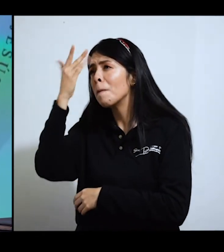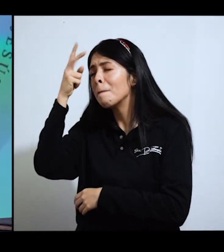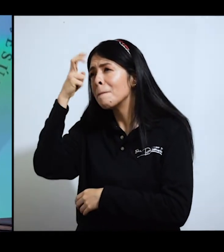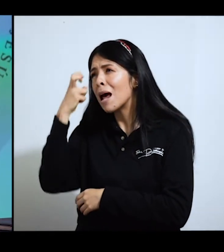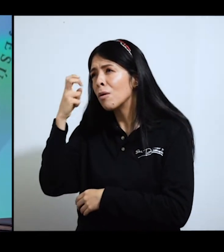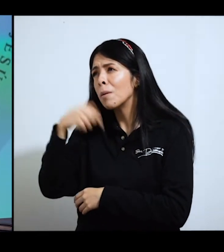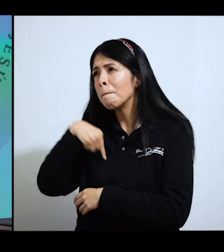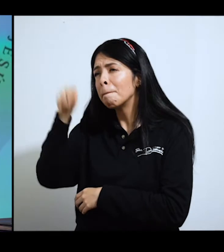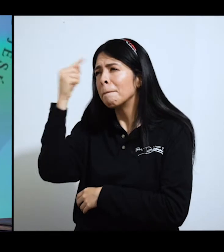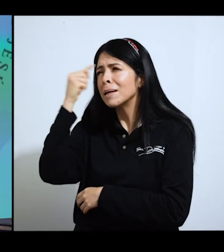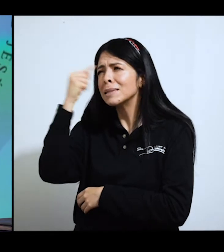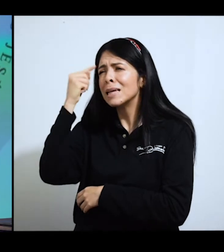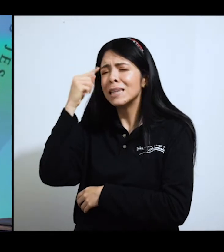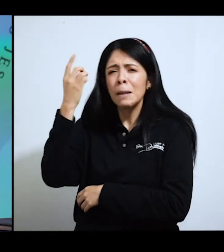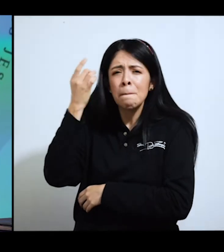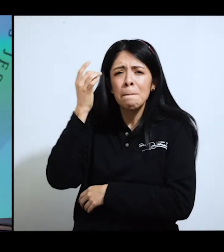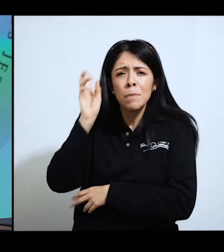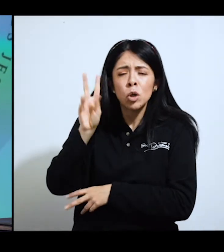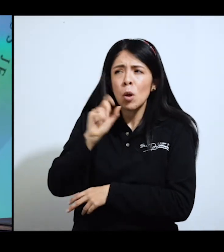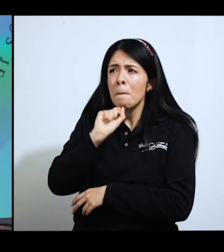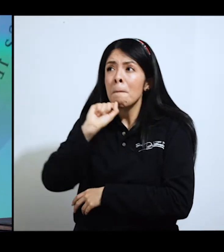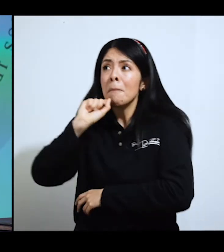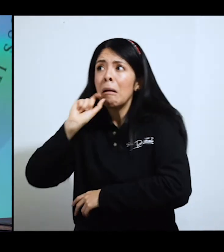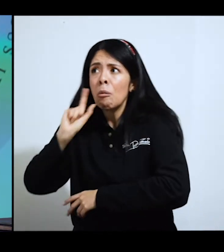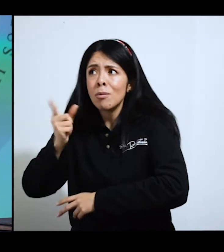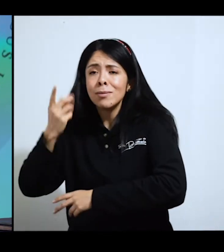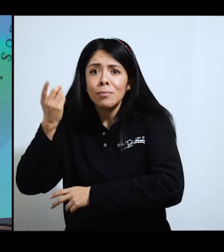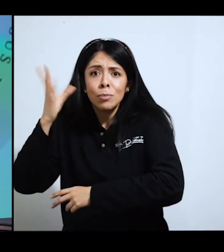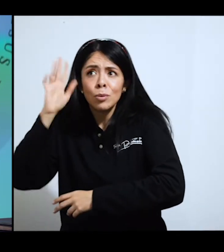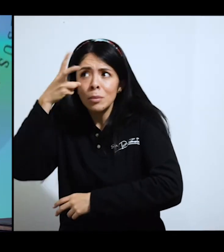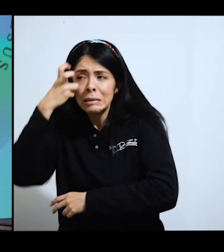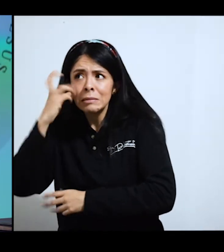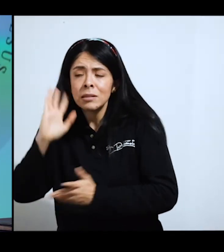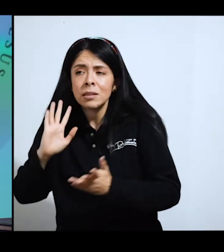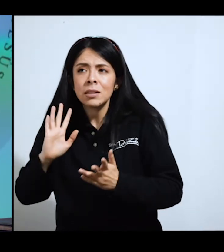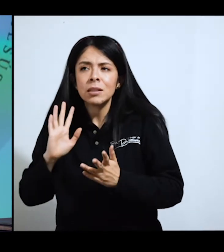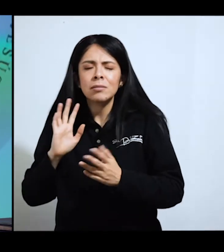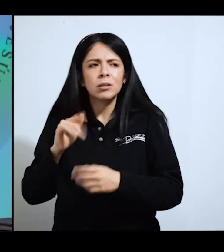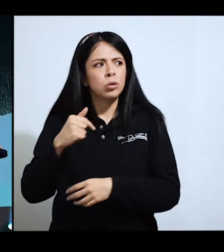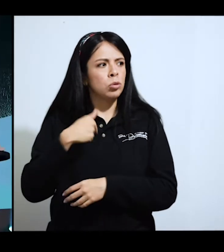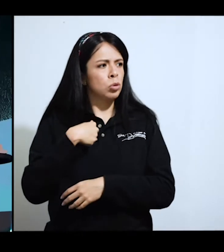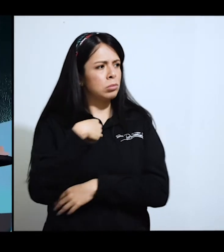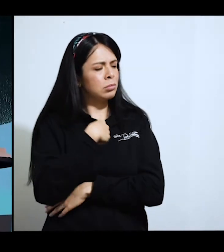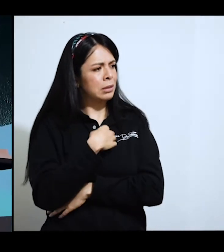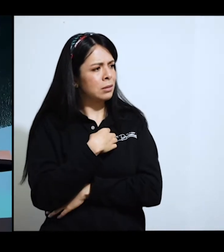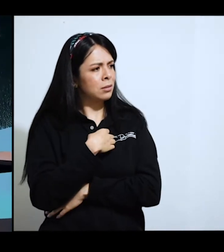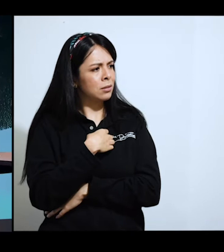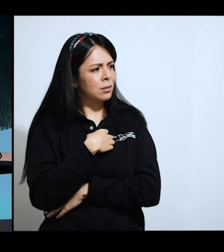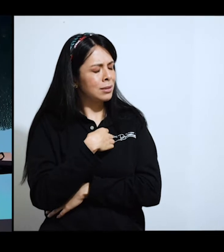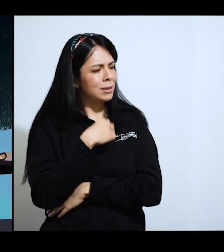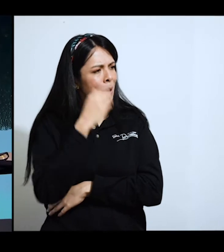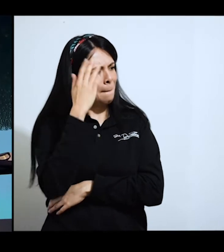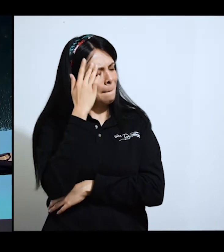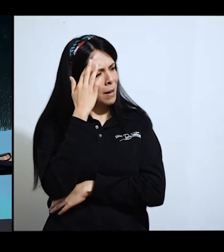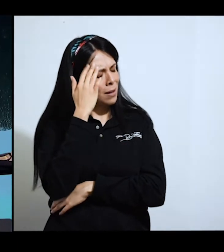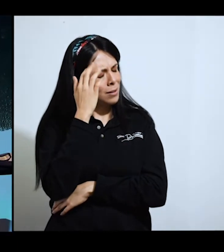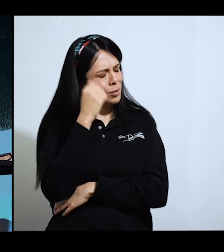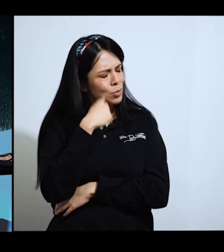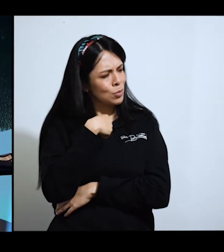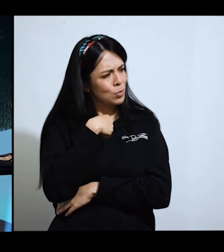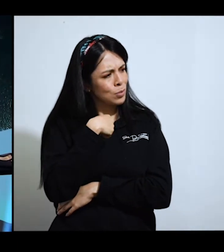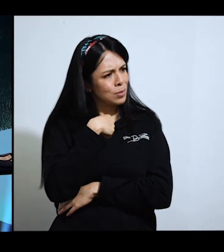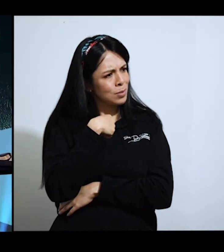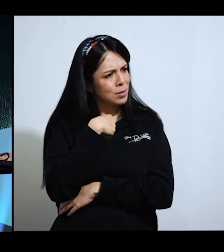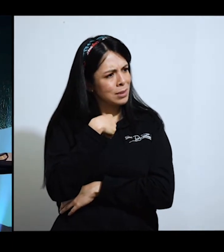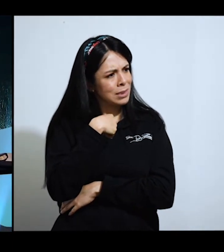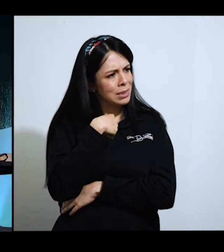algunas preguntas, usted se puso bravo y pensé que las preguntas lo habían molestado. Y yo